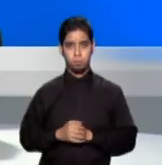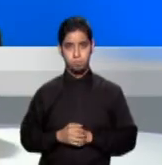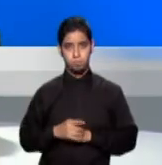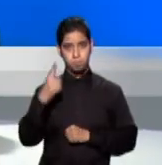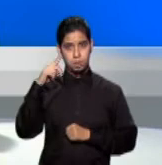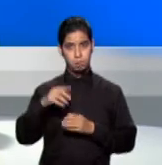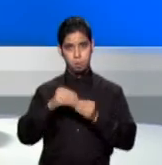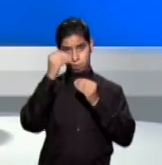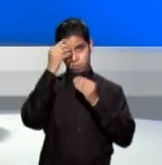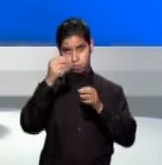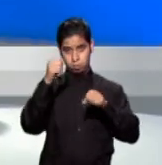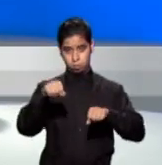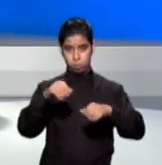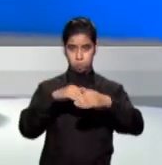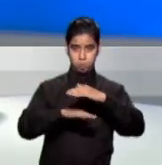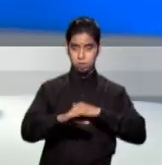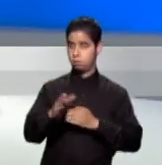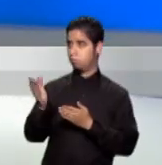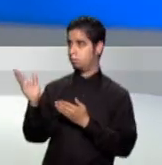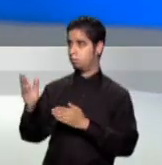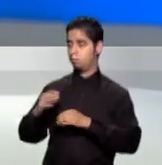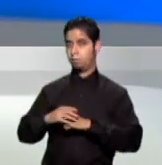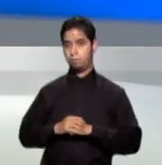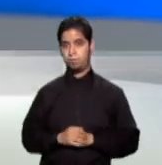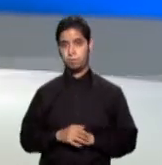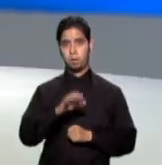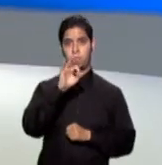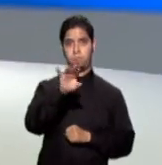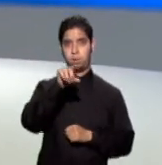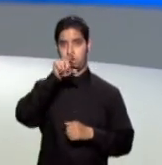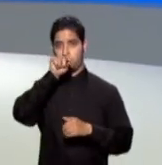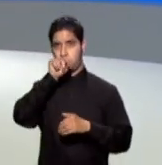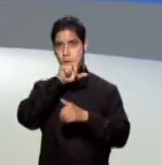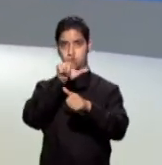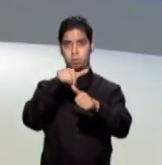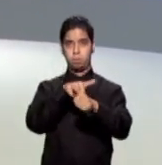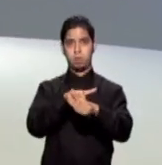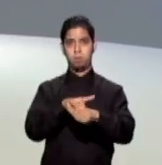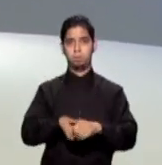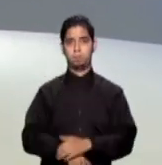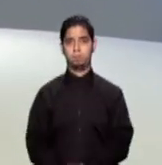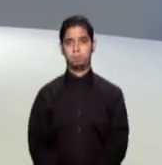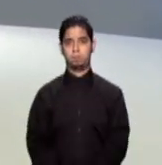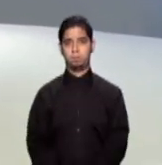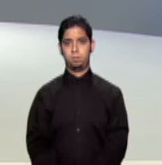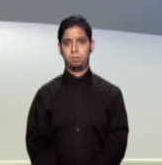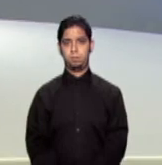noticias, visite nuestra página wipr.pr y síganos en nuestras redes en Facebook y Twitter.